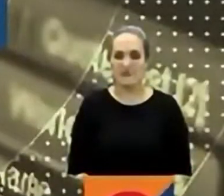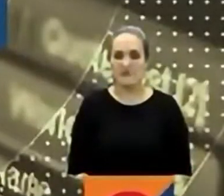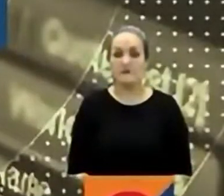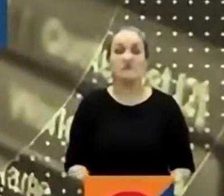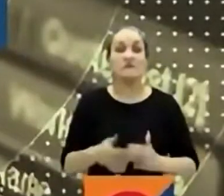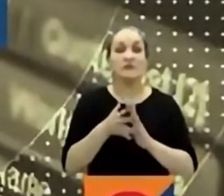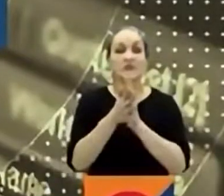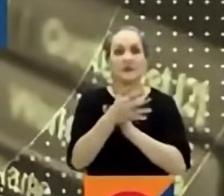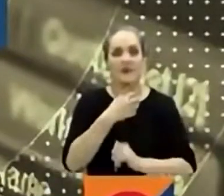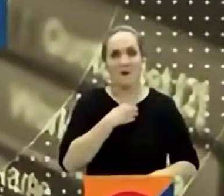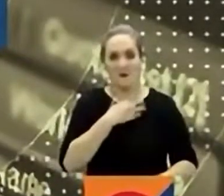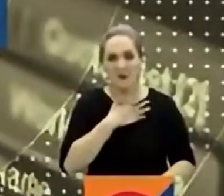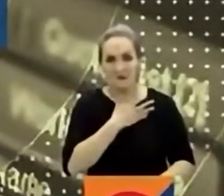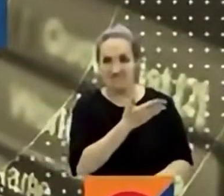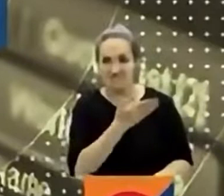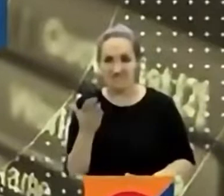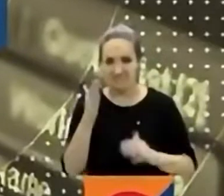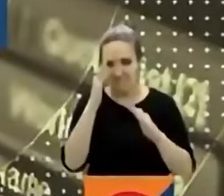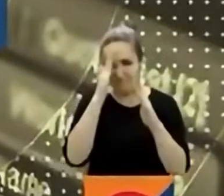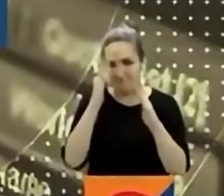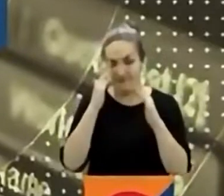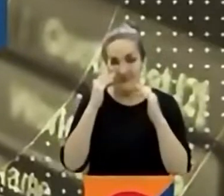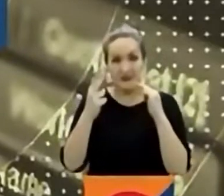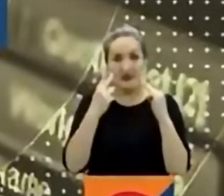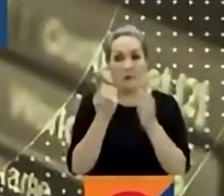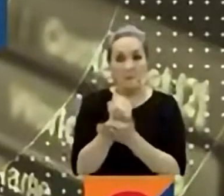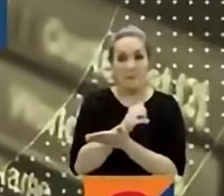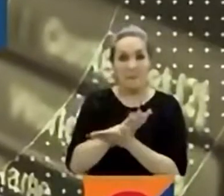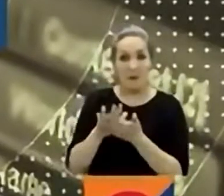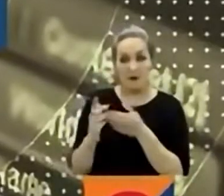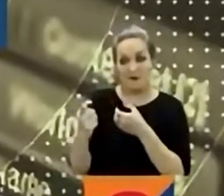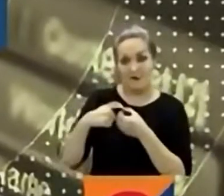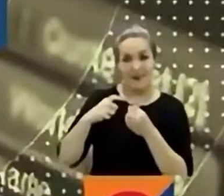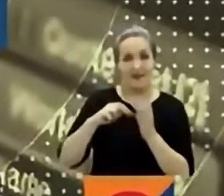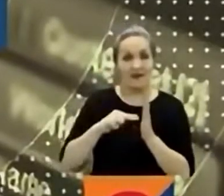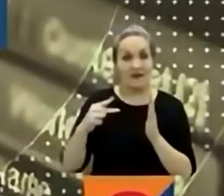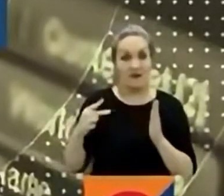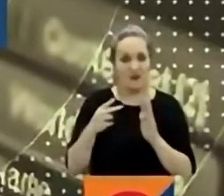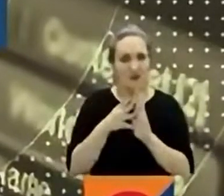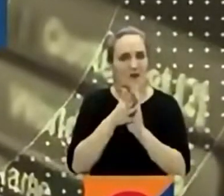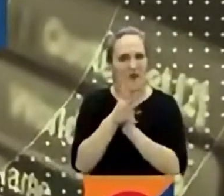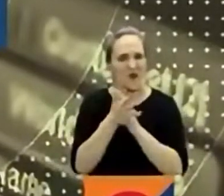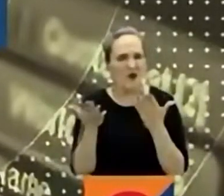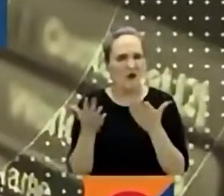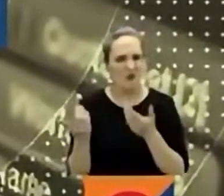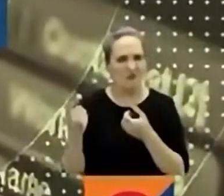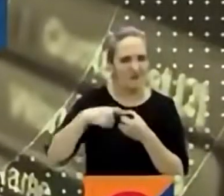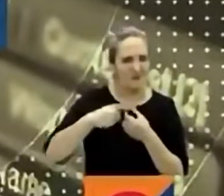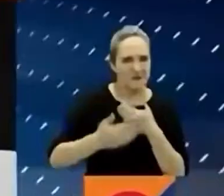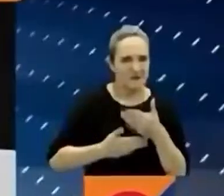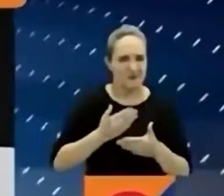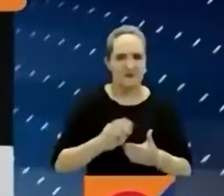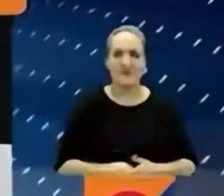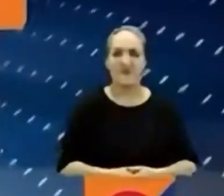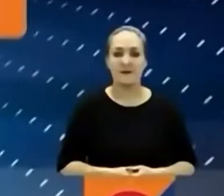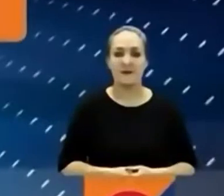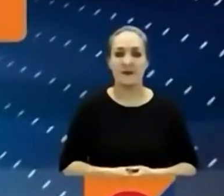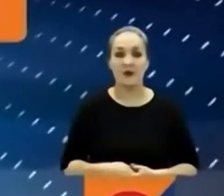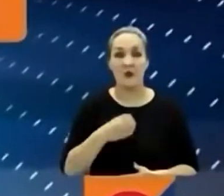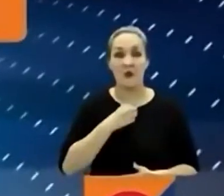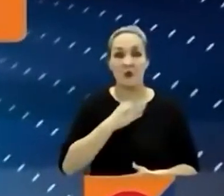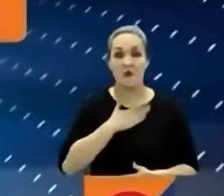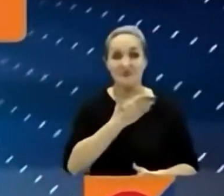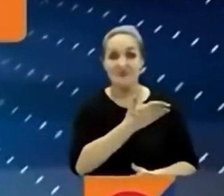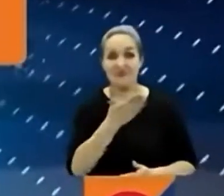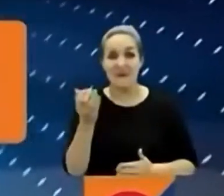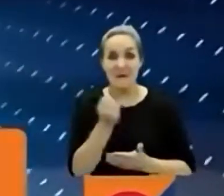Llegamos a oportunidades. Atentos porque hay becas en áreas tecnológicas. Les contamos cómo aplicar. En oportunidades de